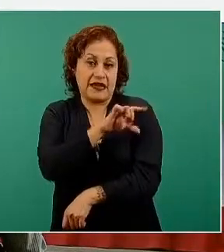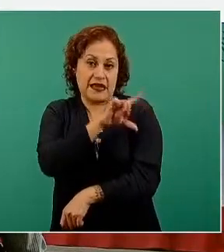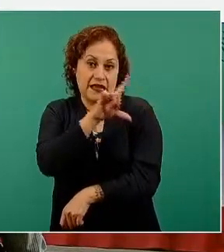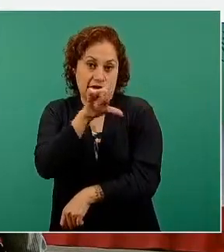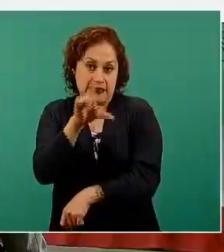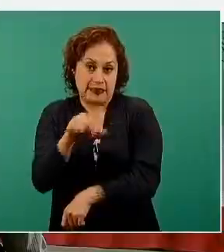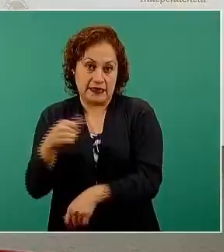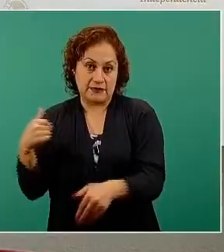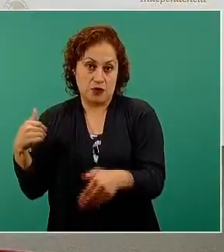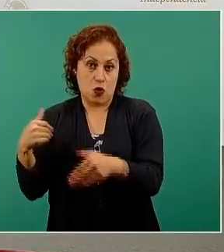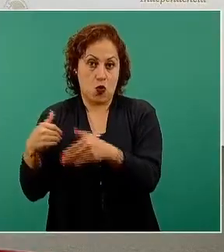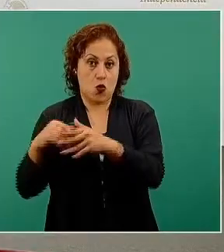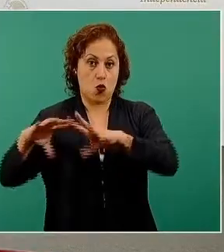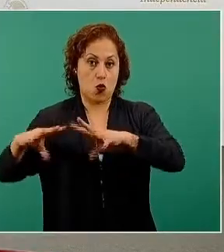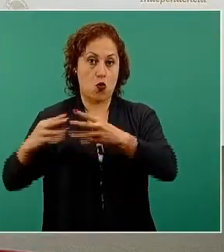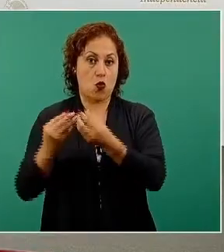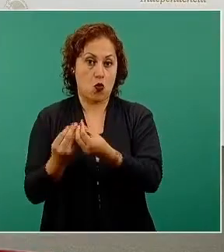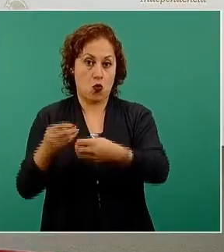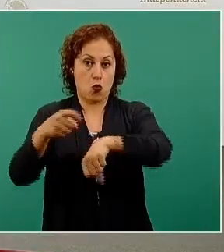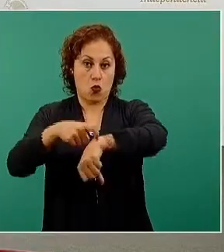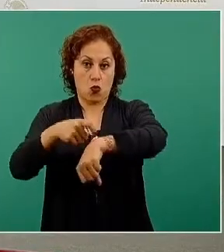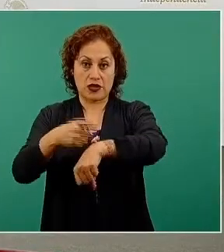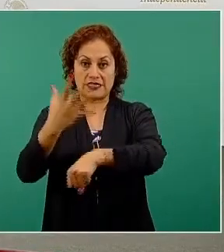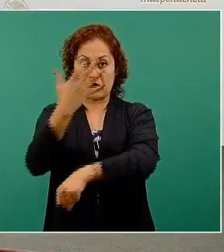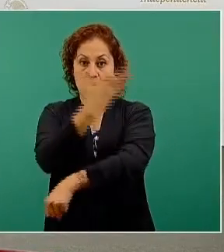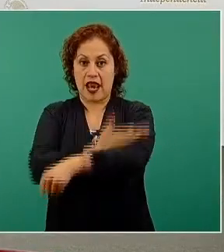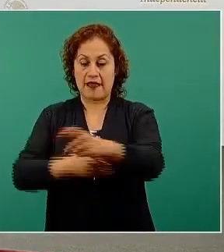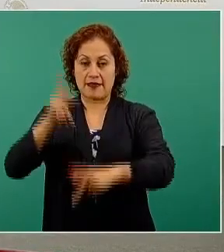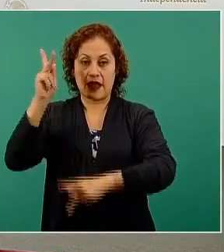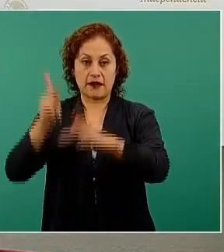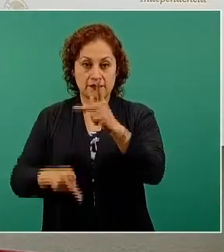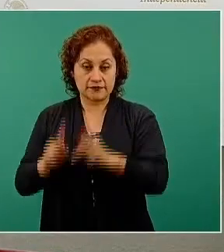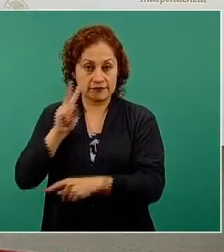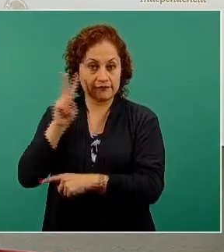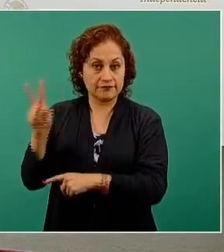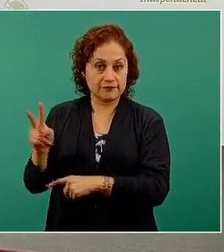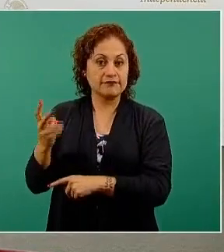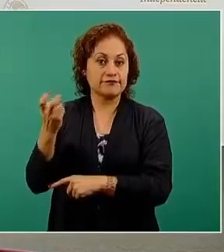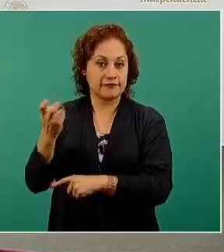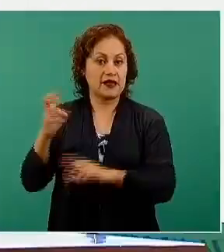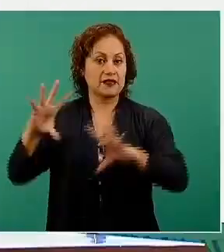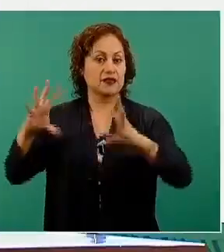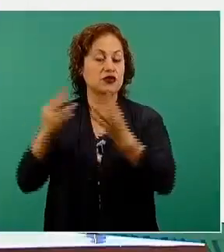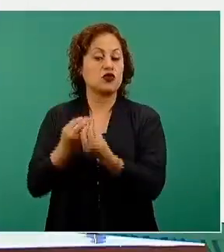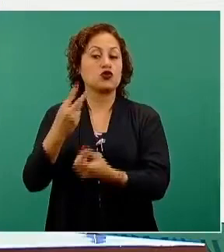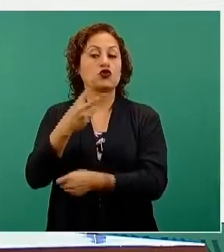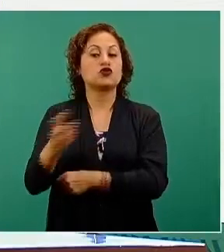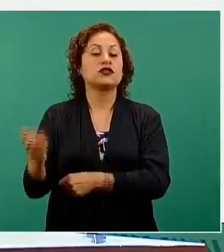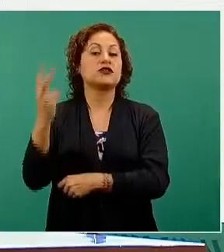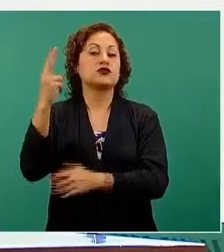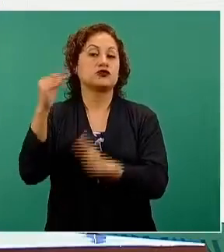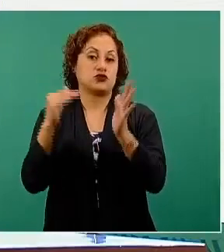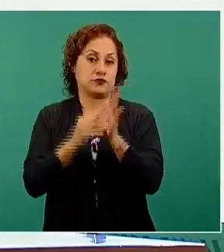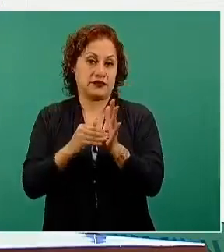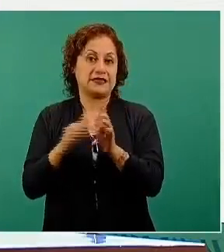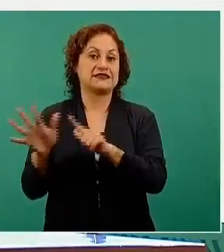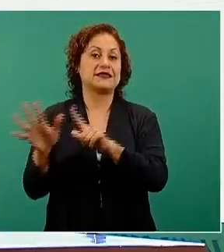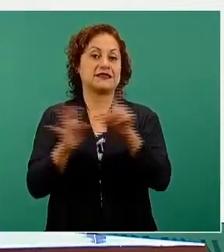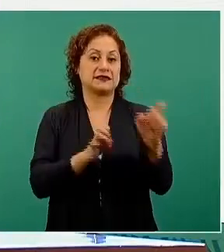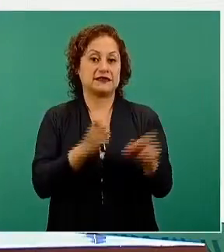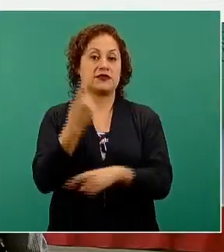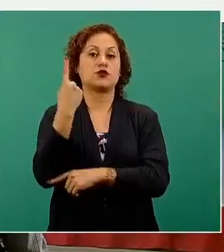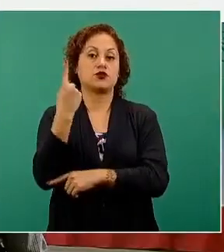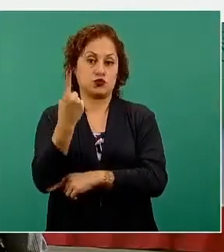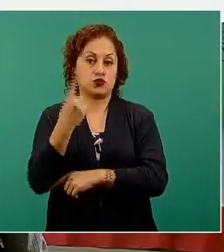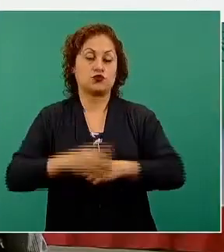día, pues se llegó un poquito por arriba de 100,000 el día de ayer. Hoy estamos en 202,000 y pues